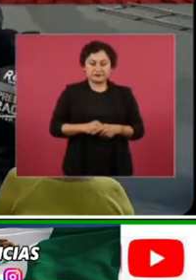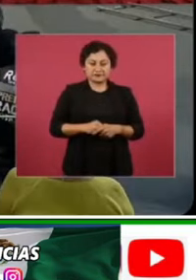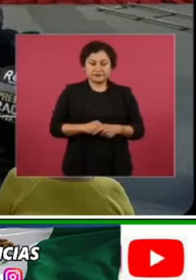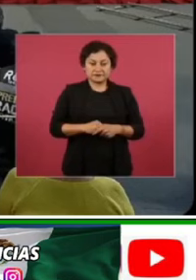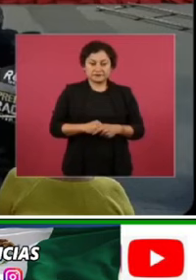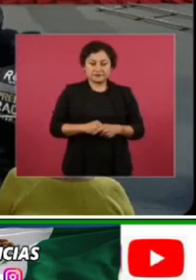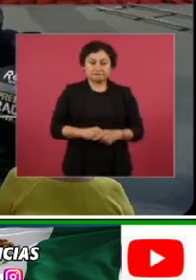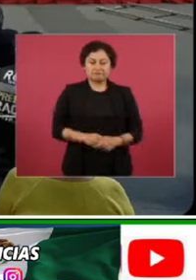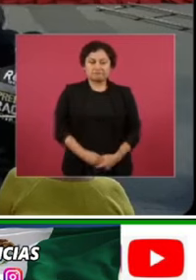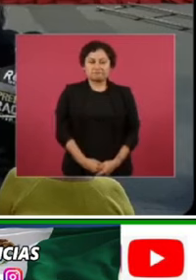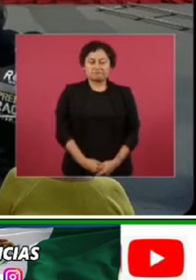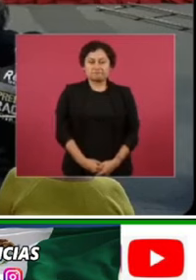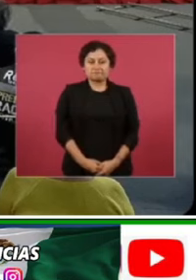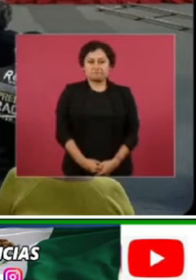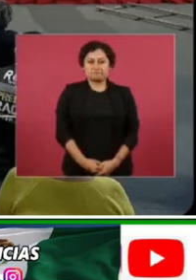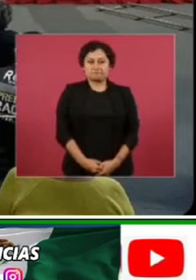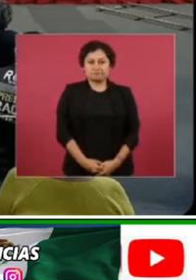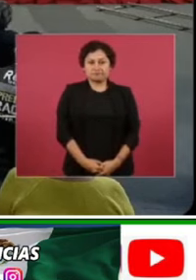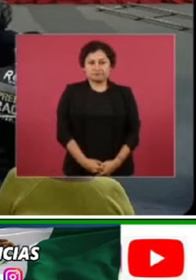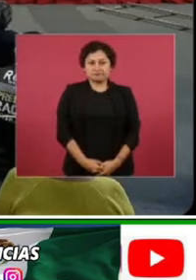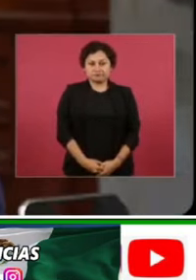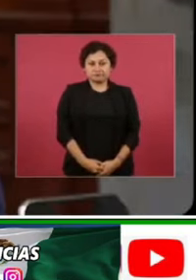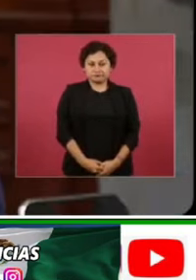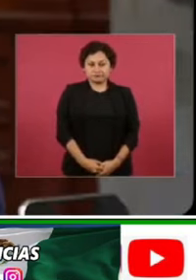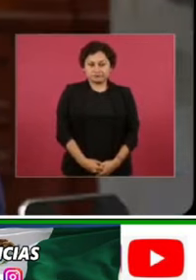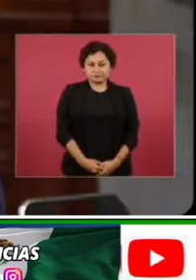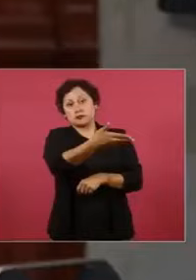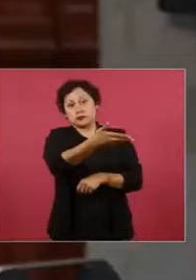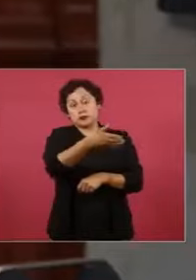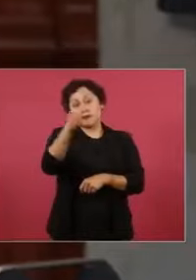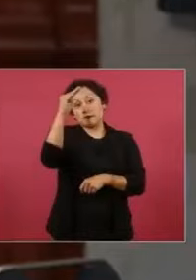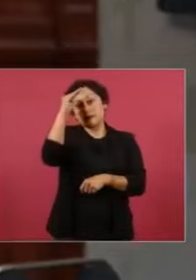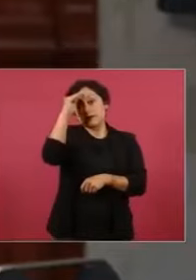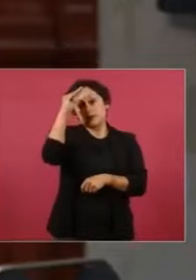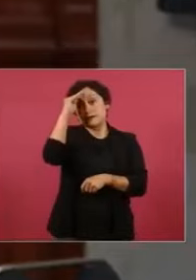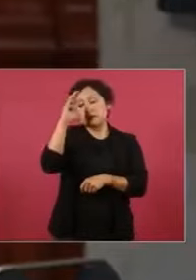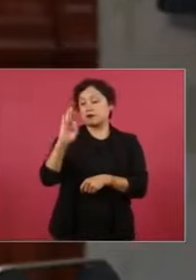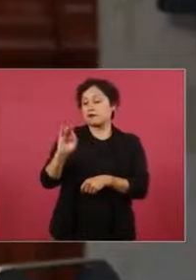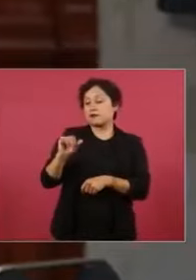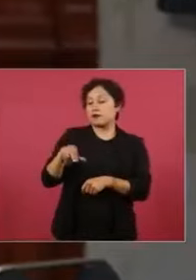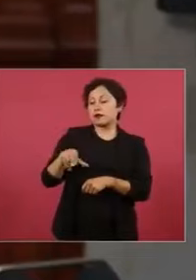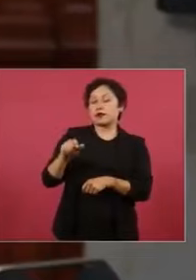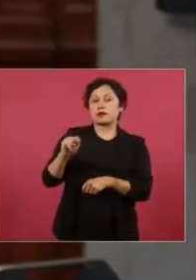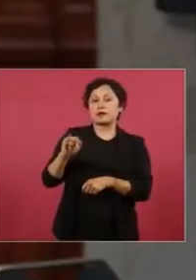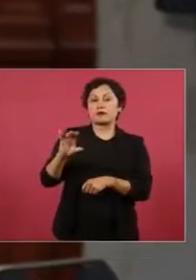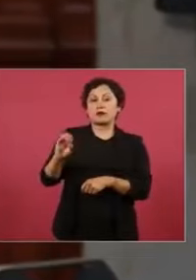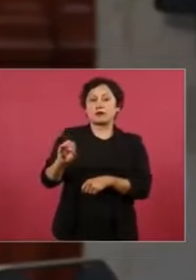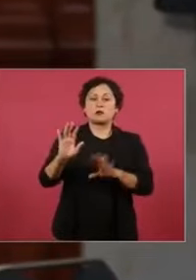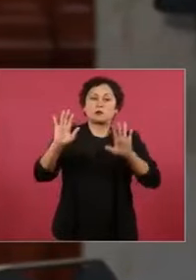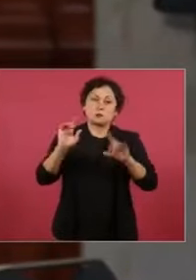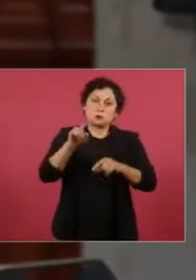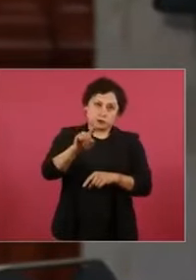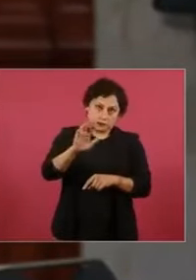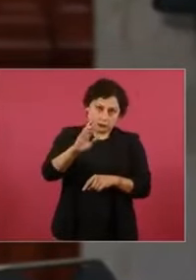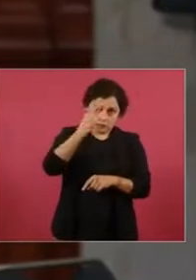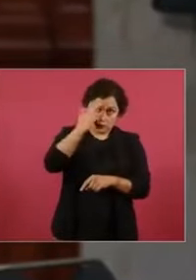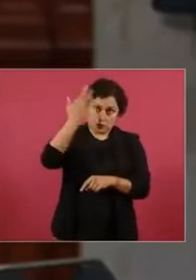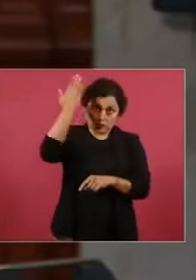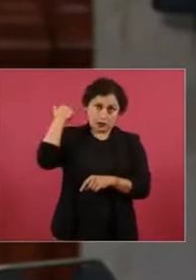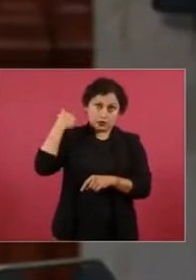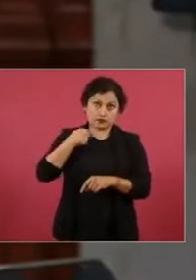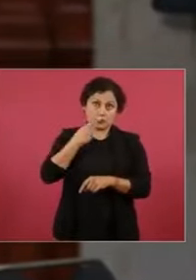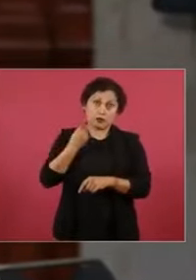de México. Amigos, vamos a ir al video. Bueno, pues yo le recordaba aquí, no sé si recuerda usted, que le dije que